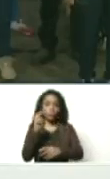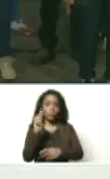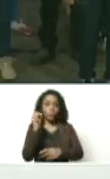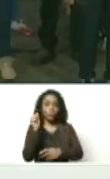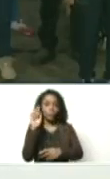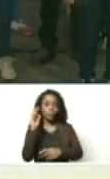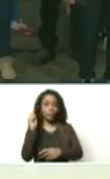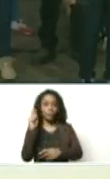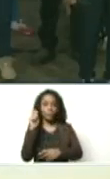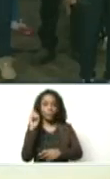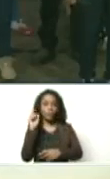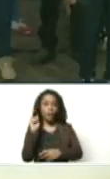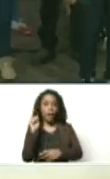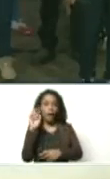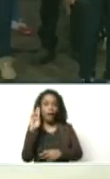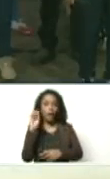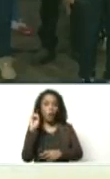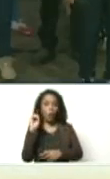¿Cómo?